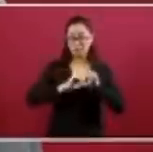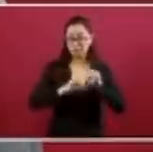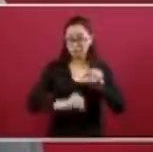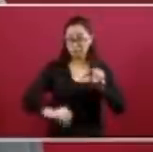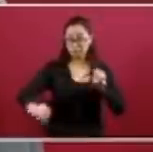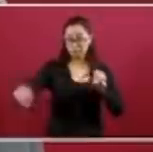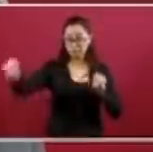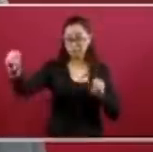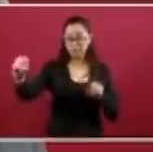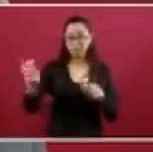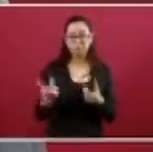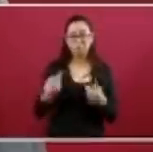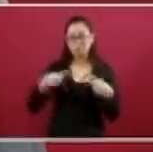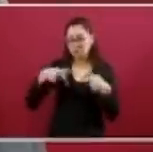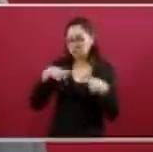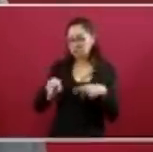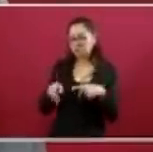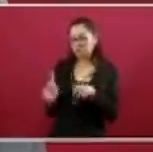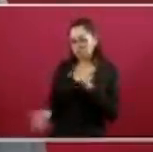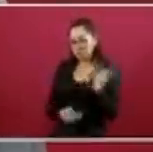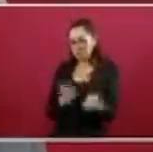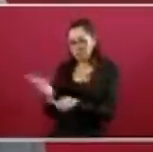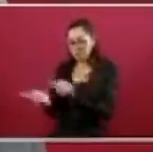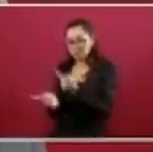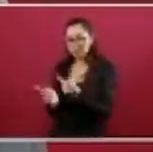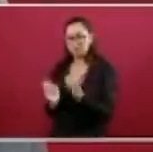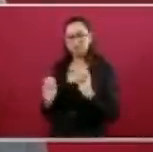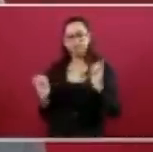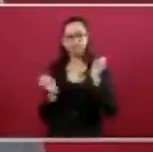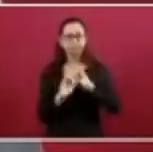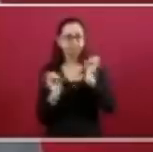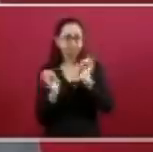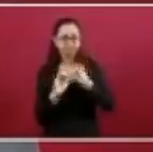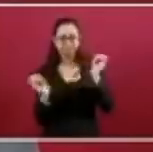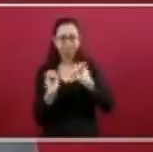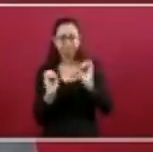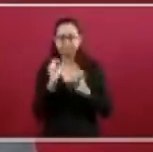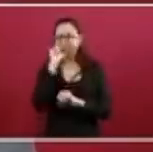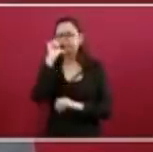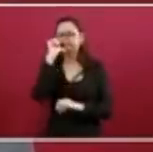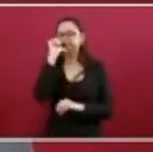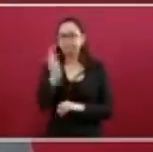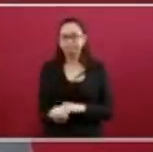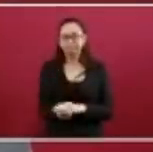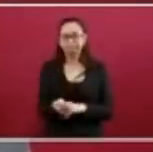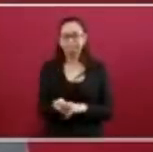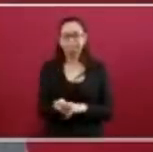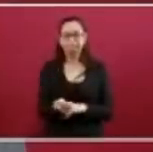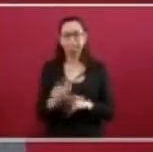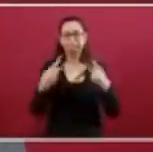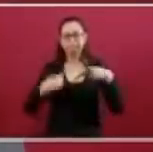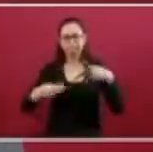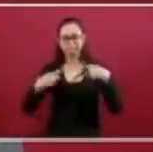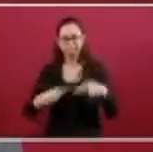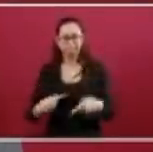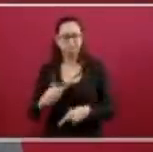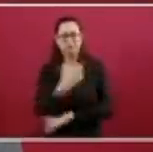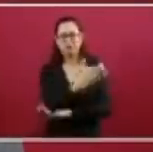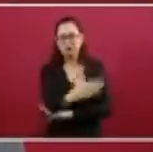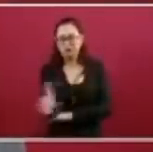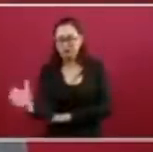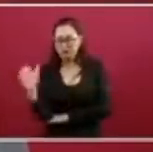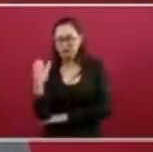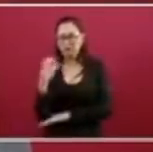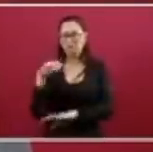no hubo consulta, se afectó a campesinos,